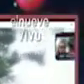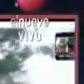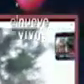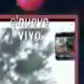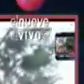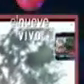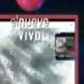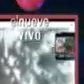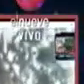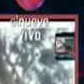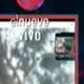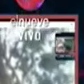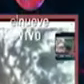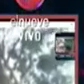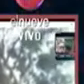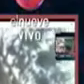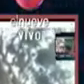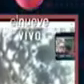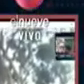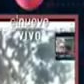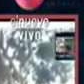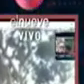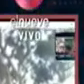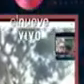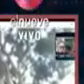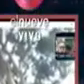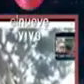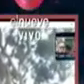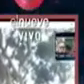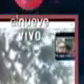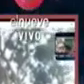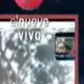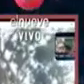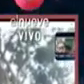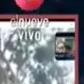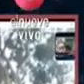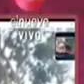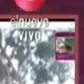En 1 de mayo, la última nota, fueron 97 pacientes,